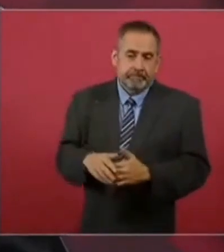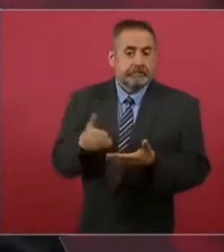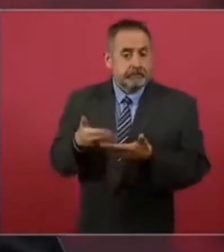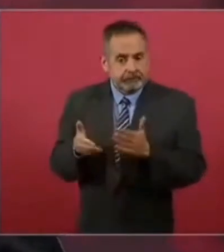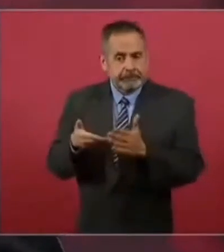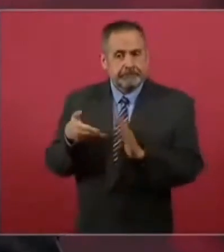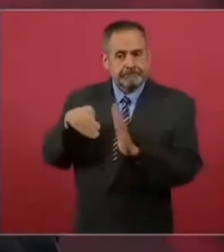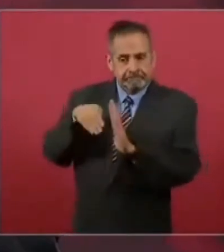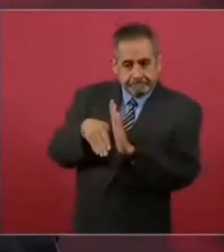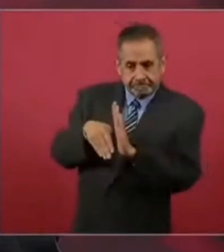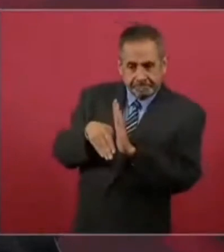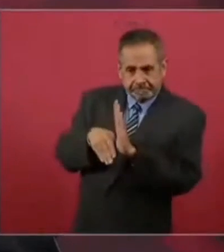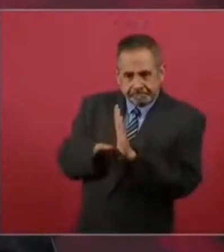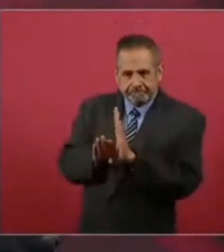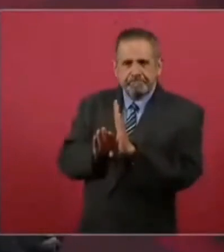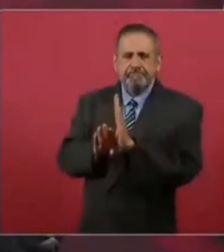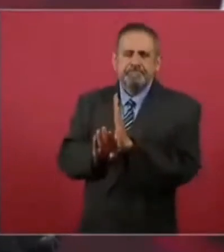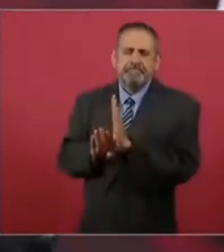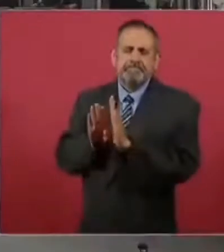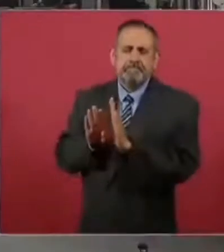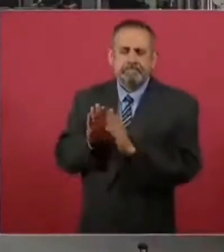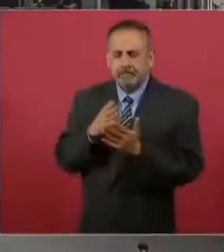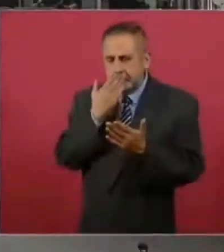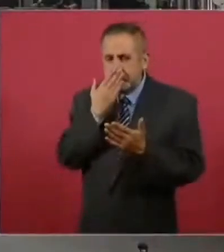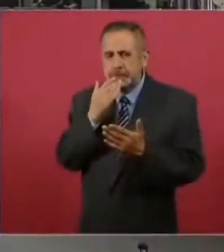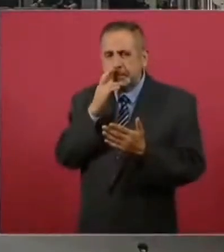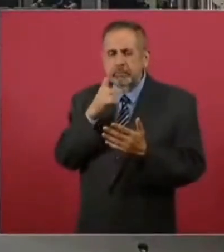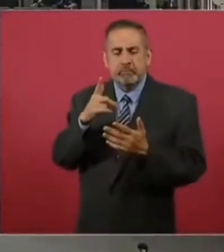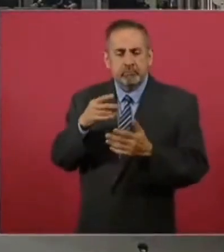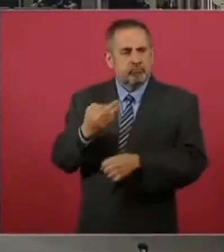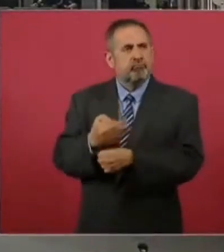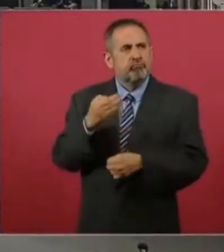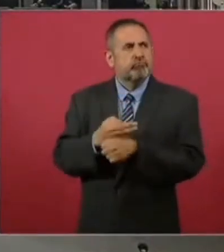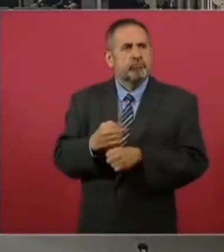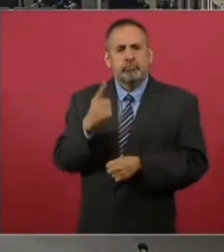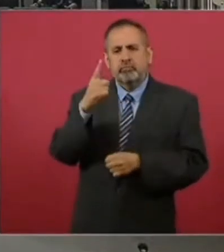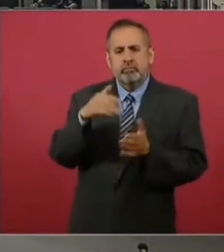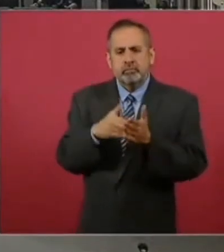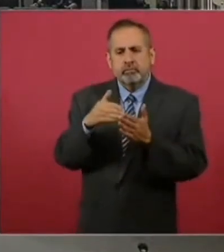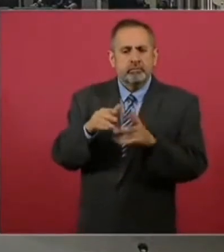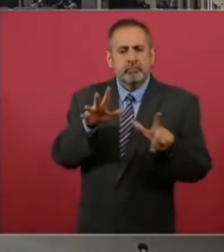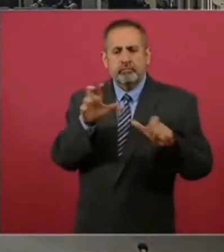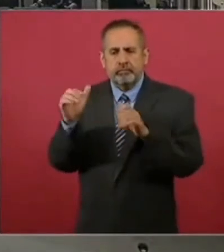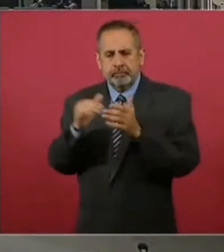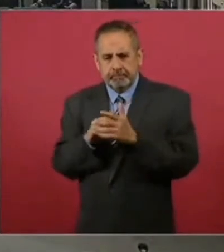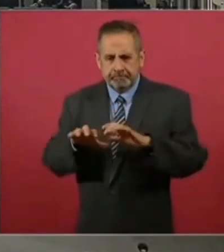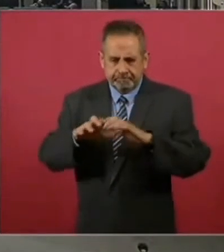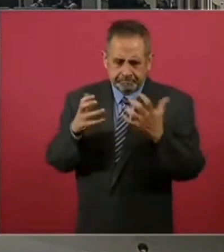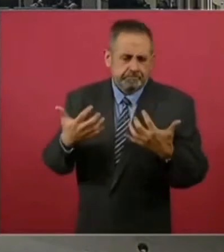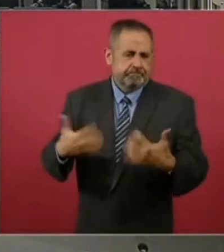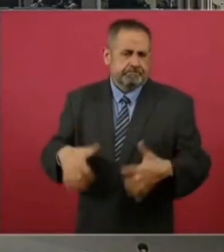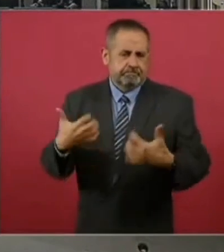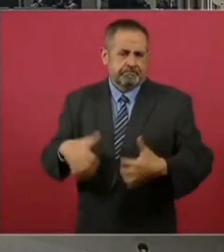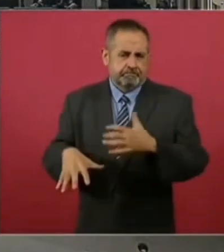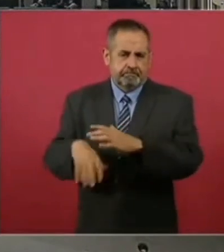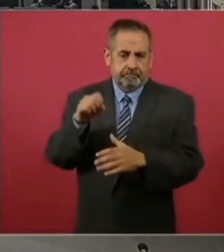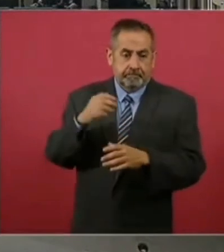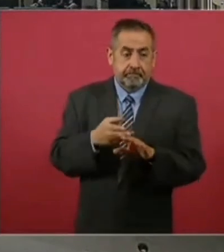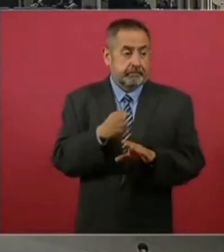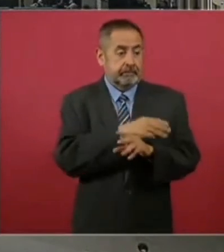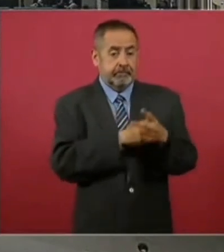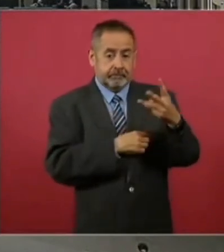ahora nos las dejaron en 1.700.000 barriles. De